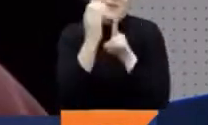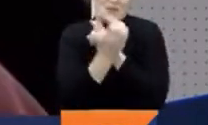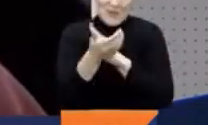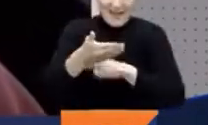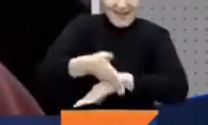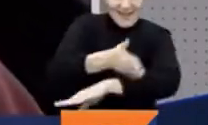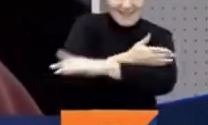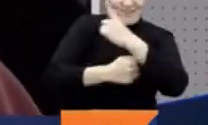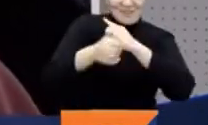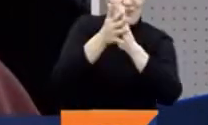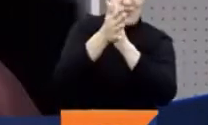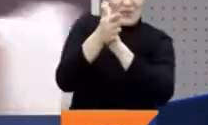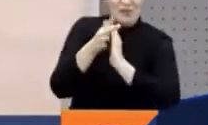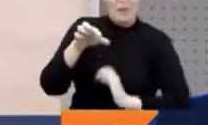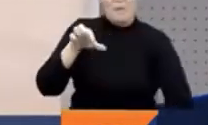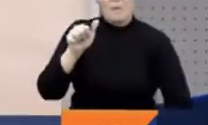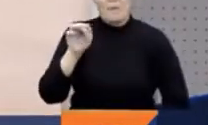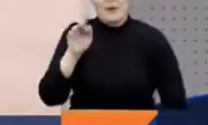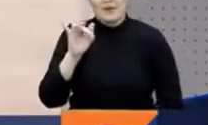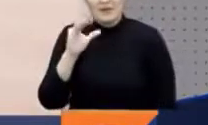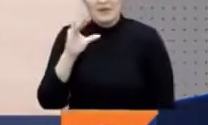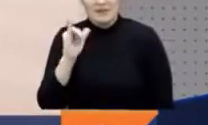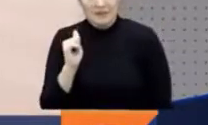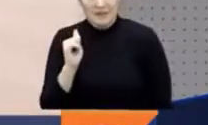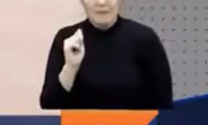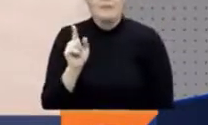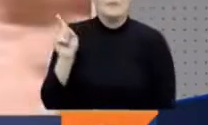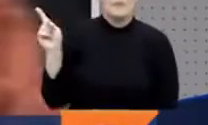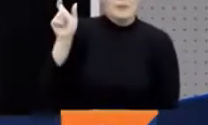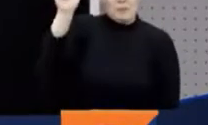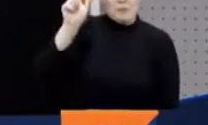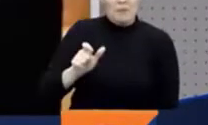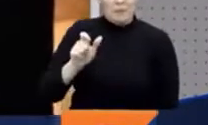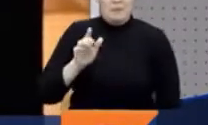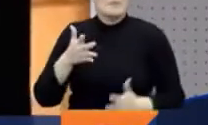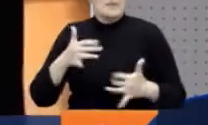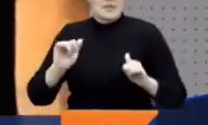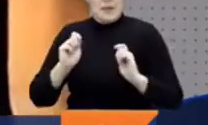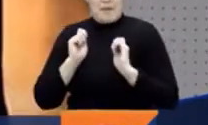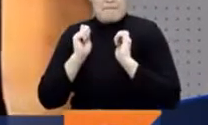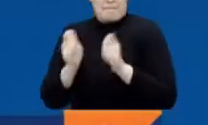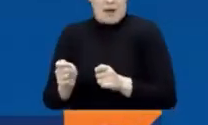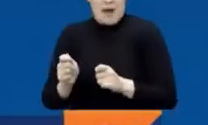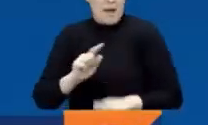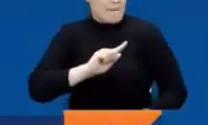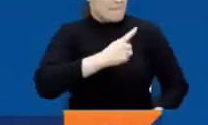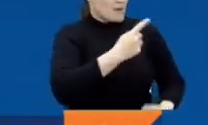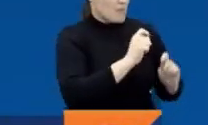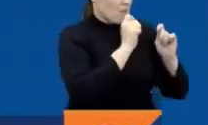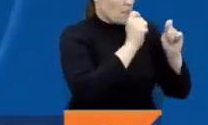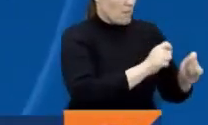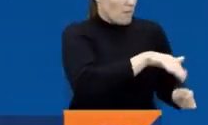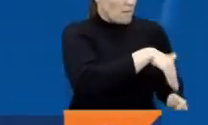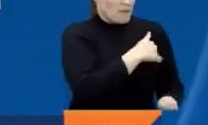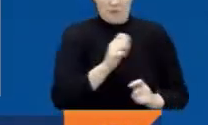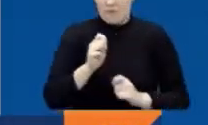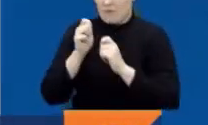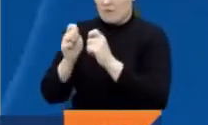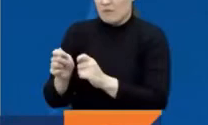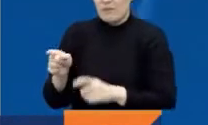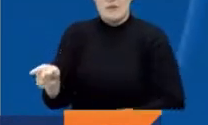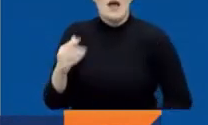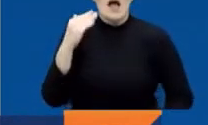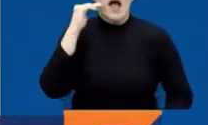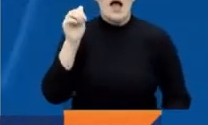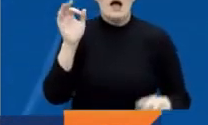en su gabinete. Este sería el segundo nombramiento antes de su posesión. Patricia Ariza Flores es